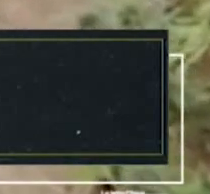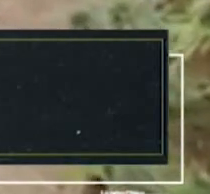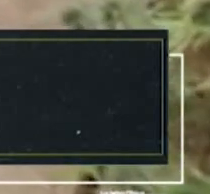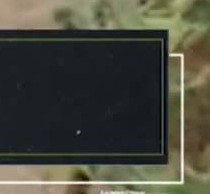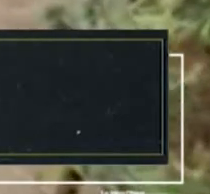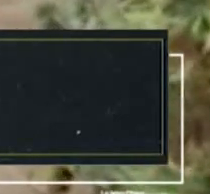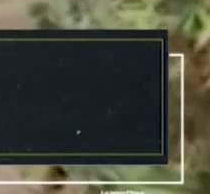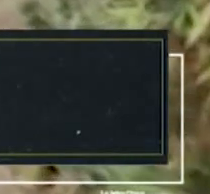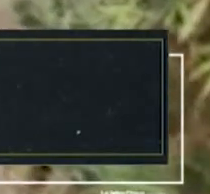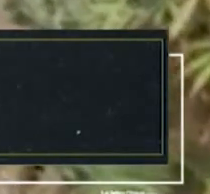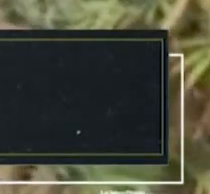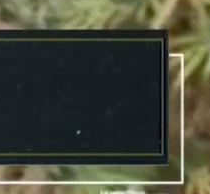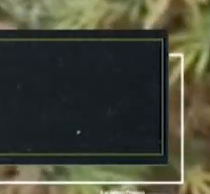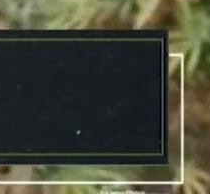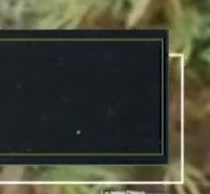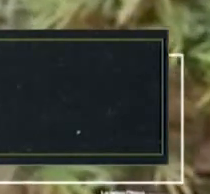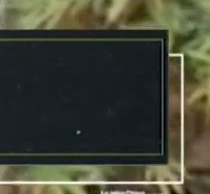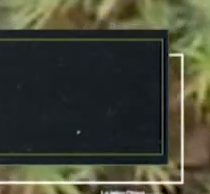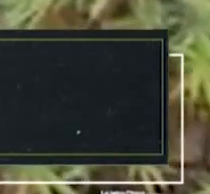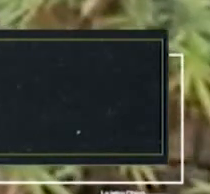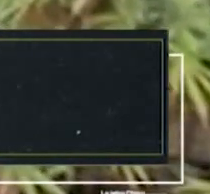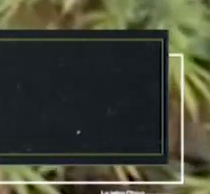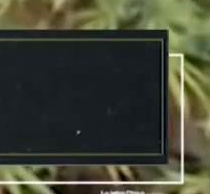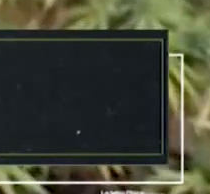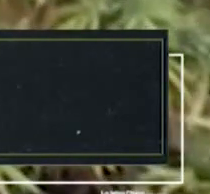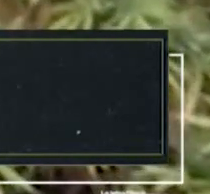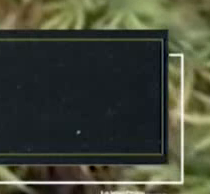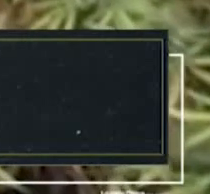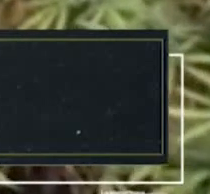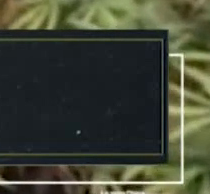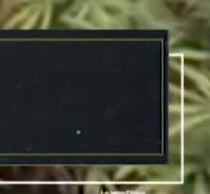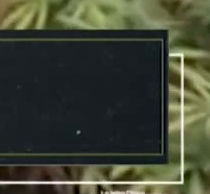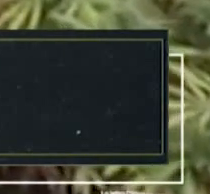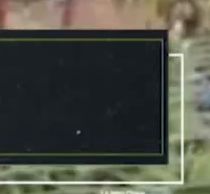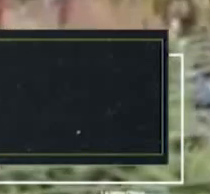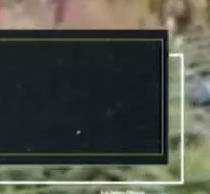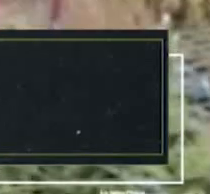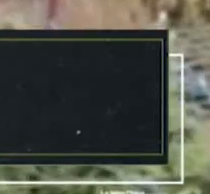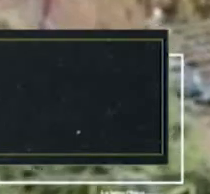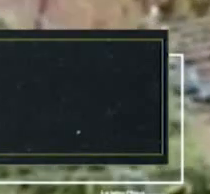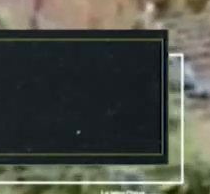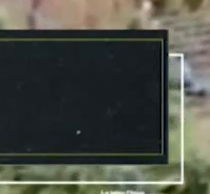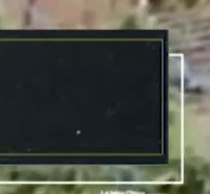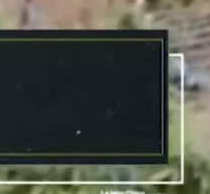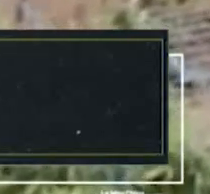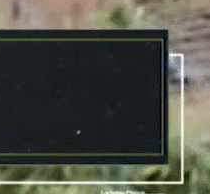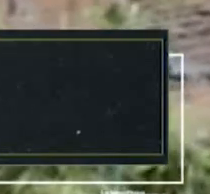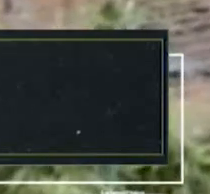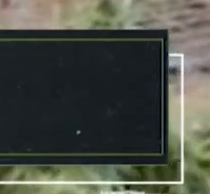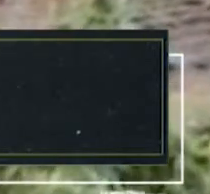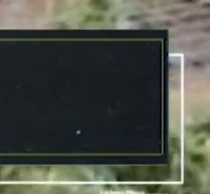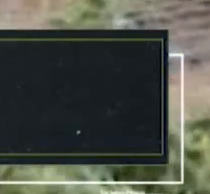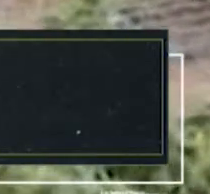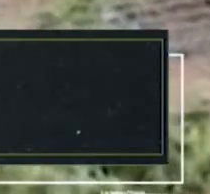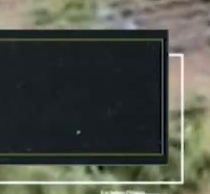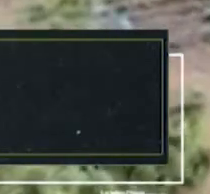La ley creó el Instituto de Regulación y Control del Cannabis, IRCA, que se encargará de llevar adelante un registro de quienes